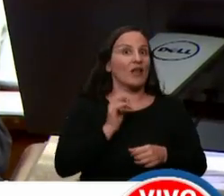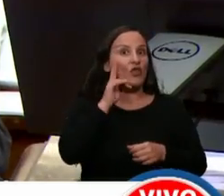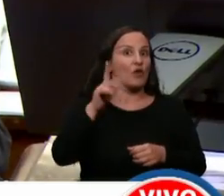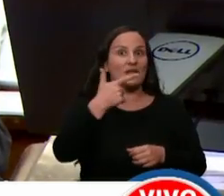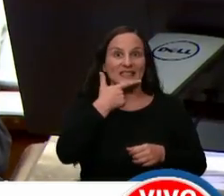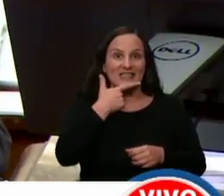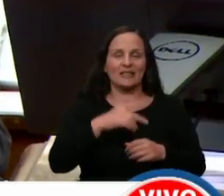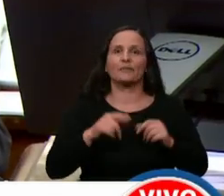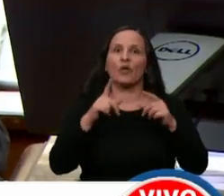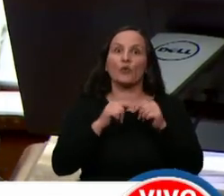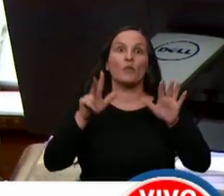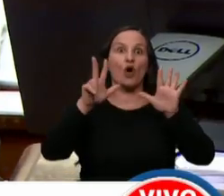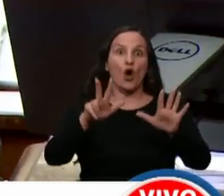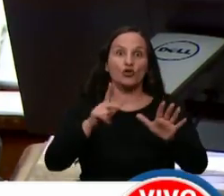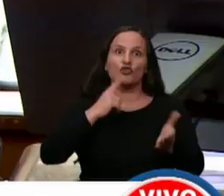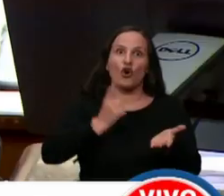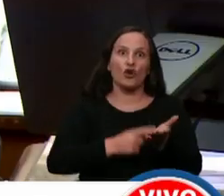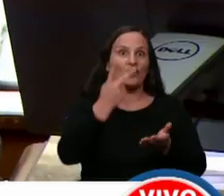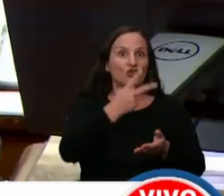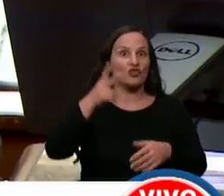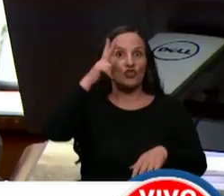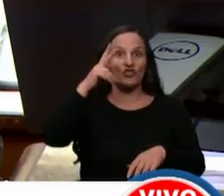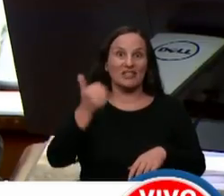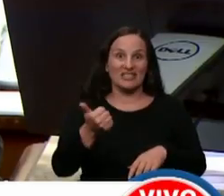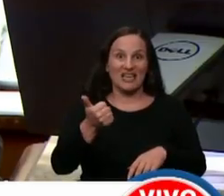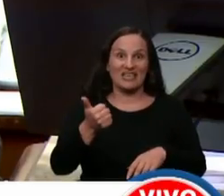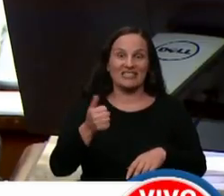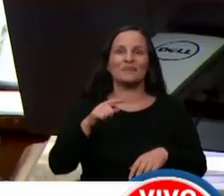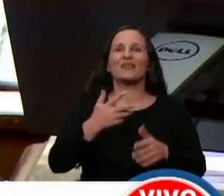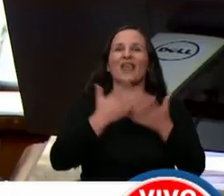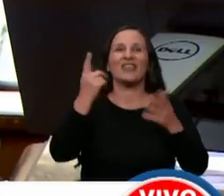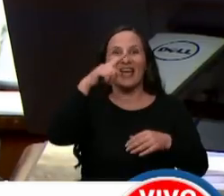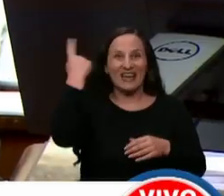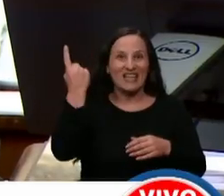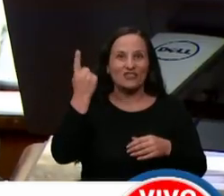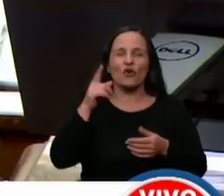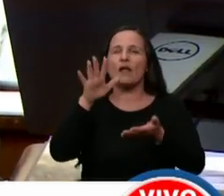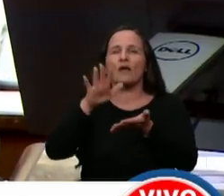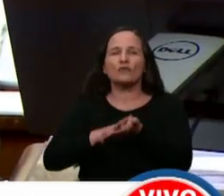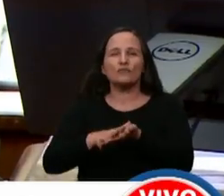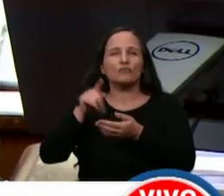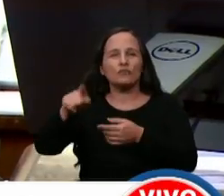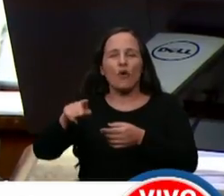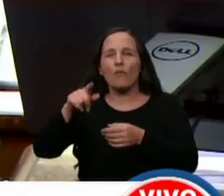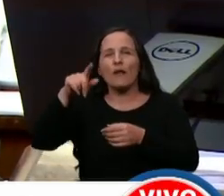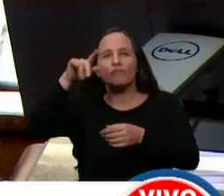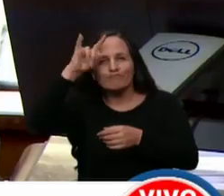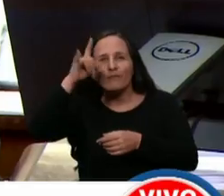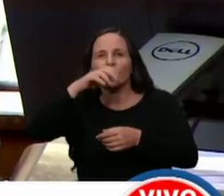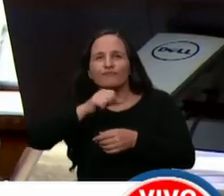octavo orden del día 286 día nacional de la transhumancia declaración